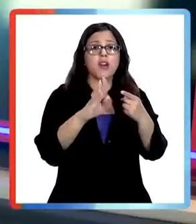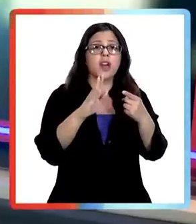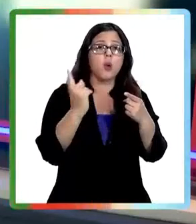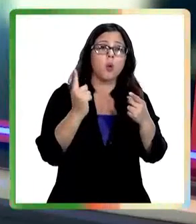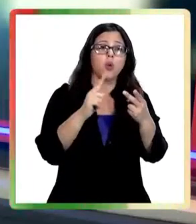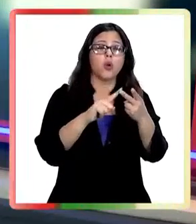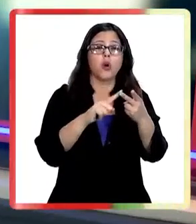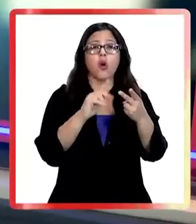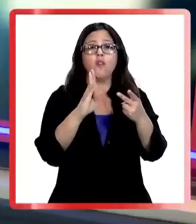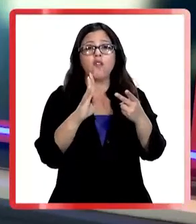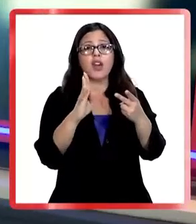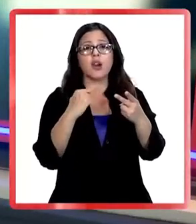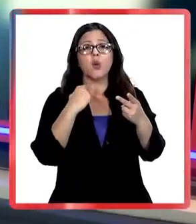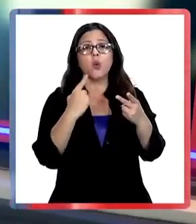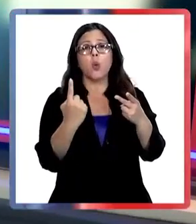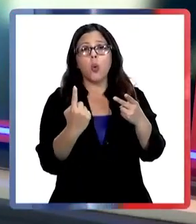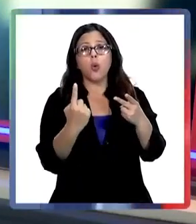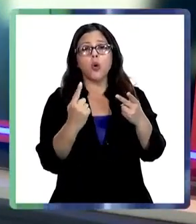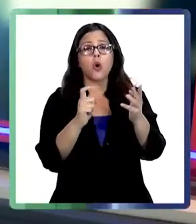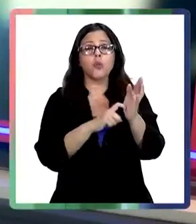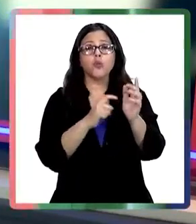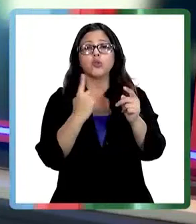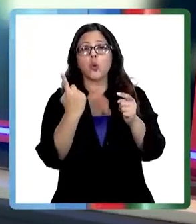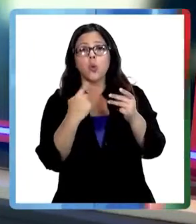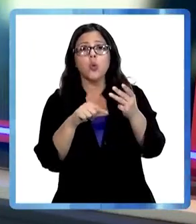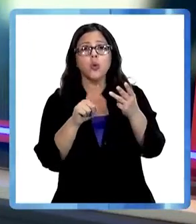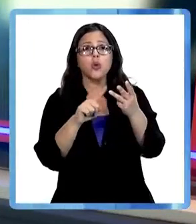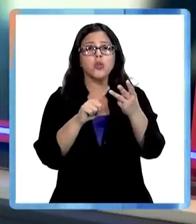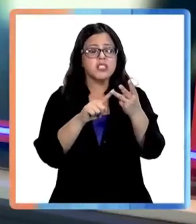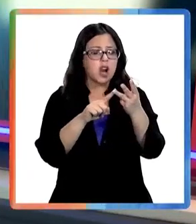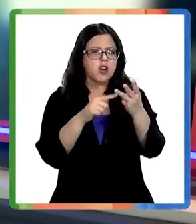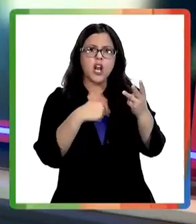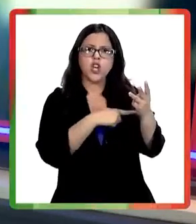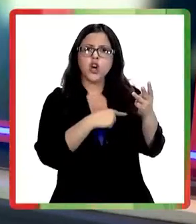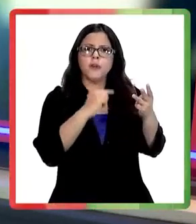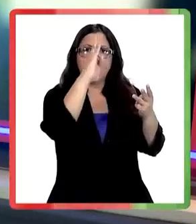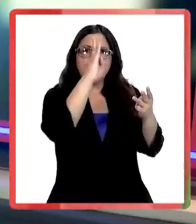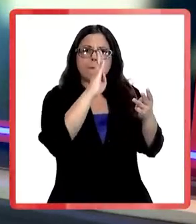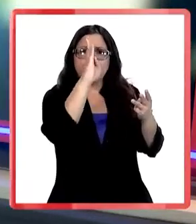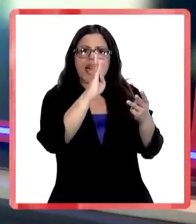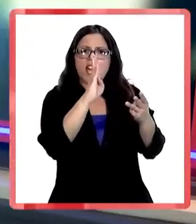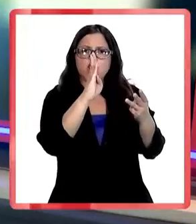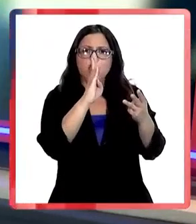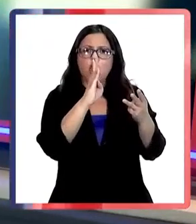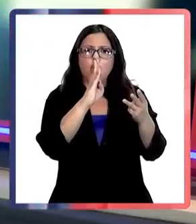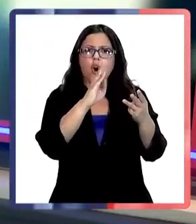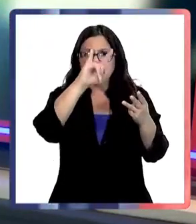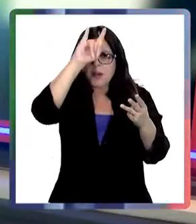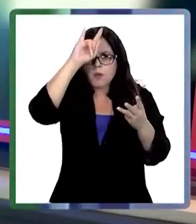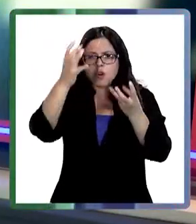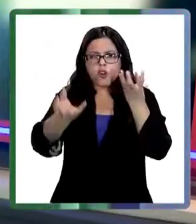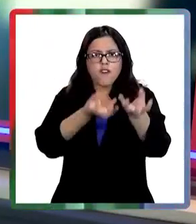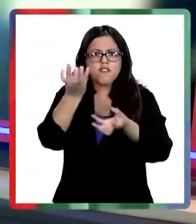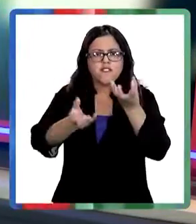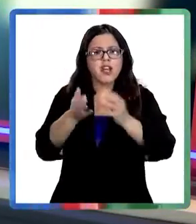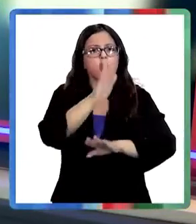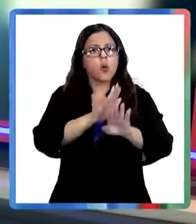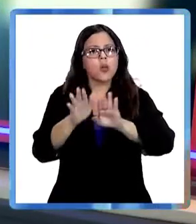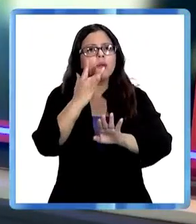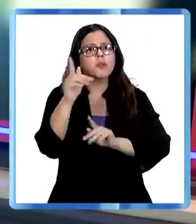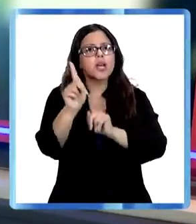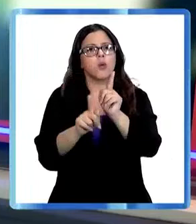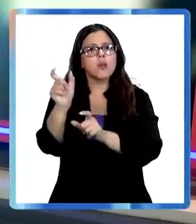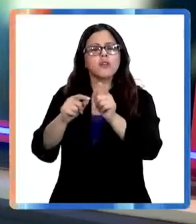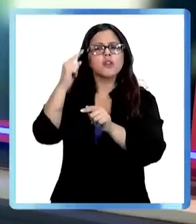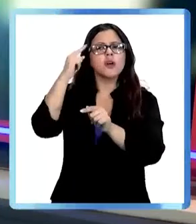BQ1.1, y las han llamado desde la mitología griega como el perro del infierno. Y habría que tener cuidado con eso, ¿verdad? Porque algunas personas